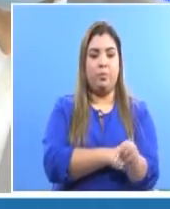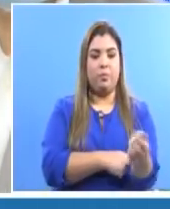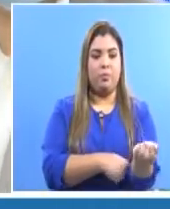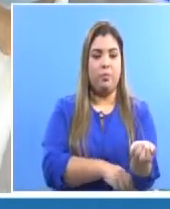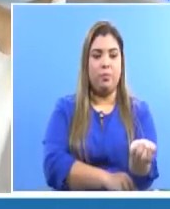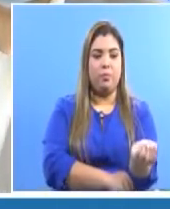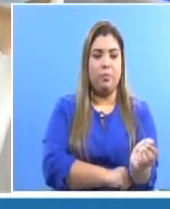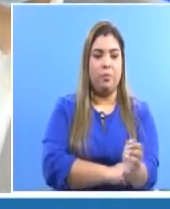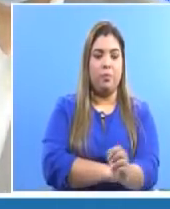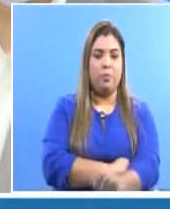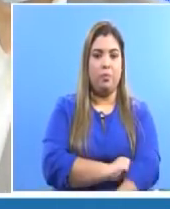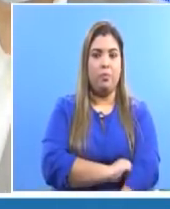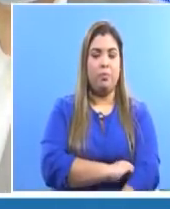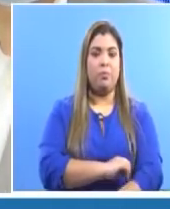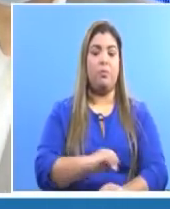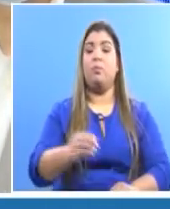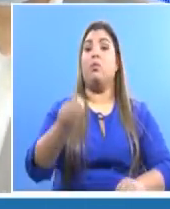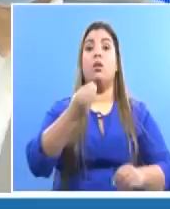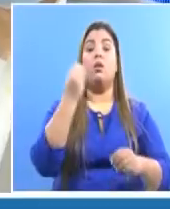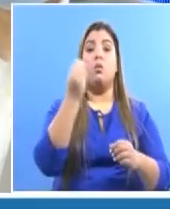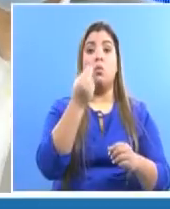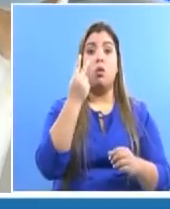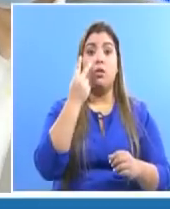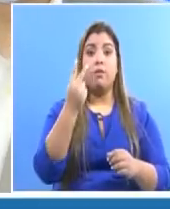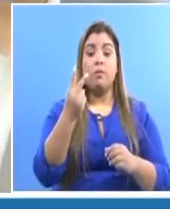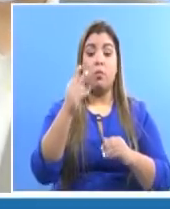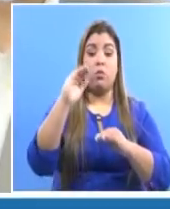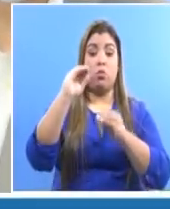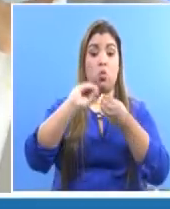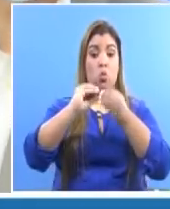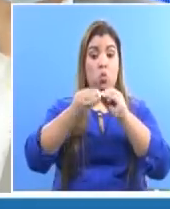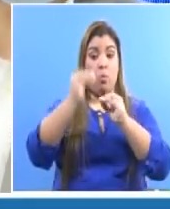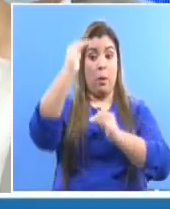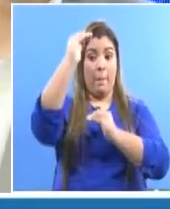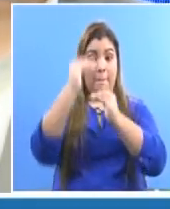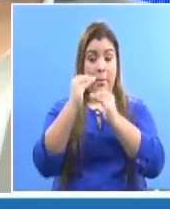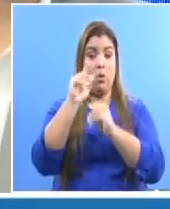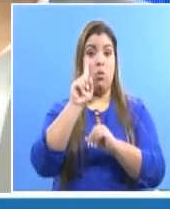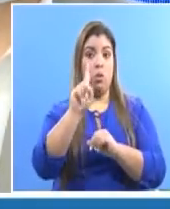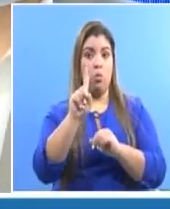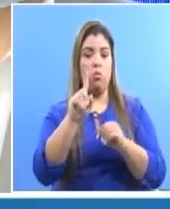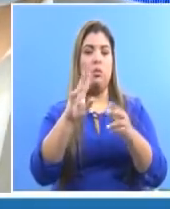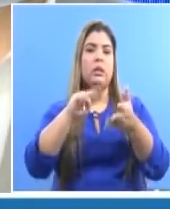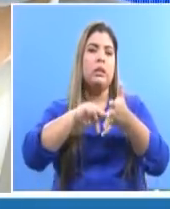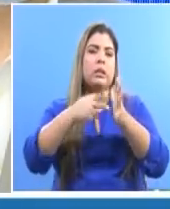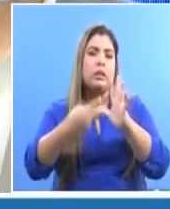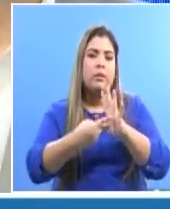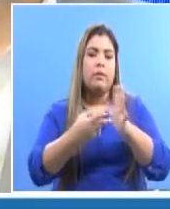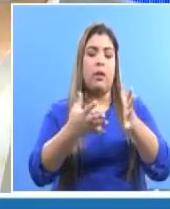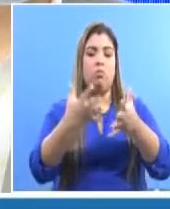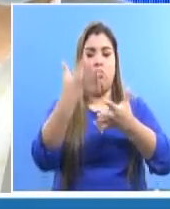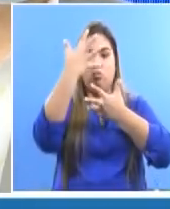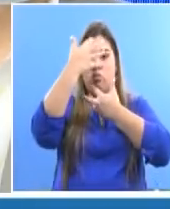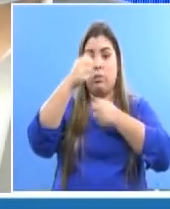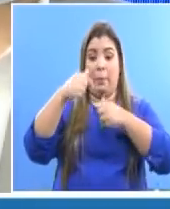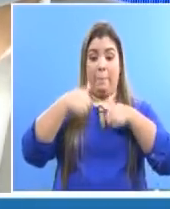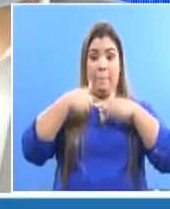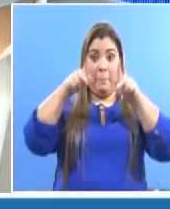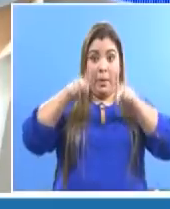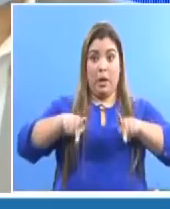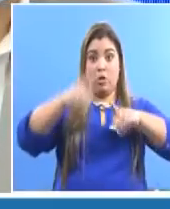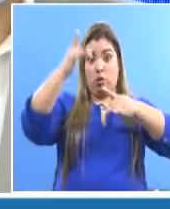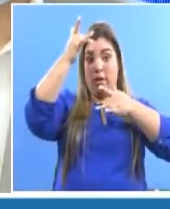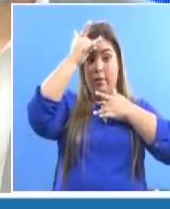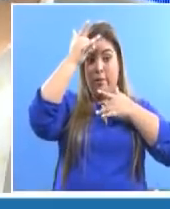nosotros llegamos a estar en ese valor menor de 1, quiere decir que la cadena de transmisión, es decir, esa persona que